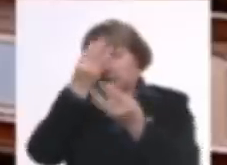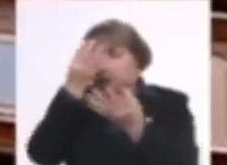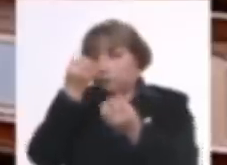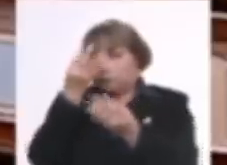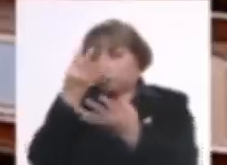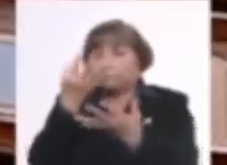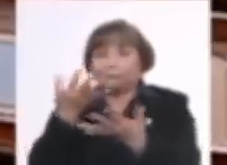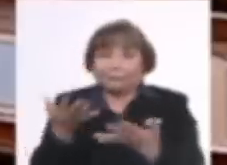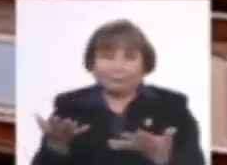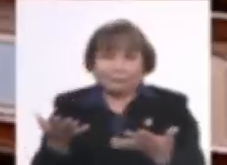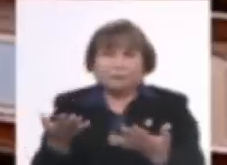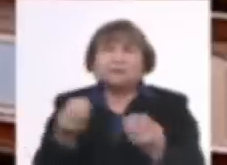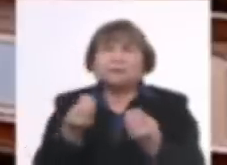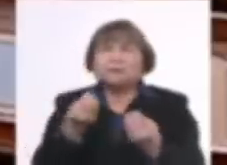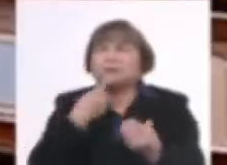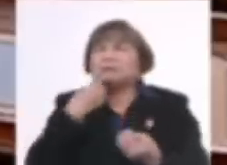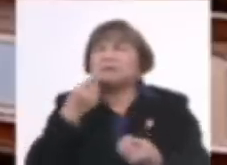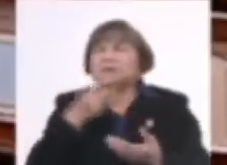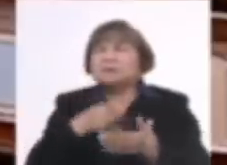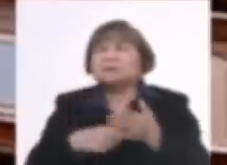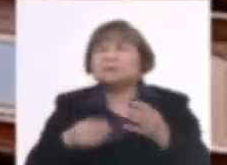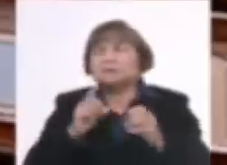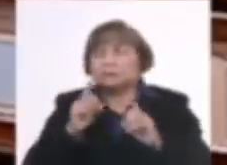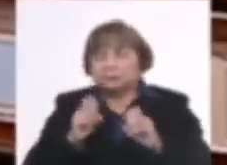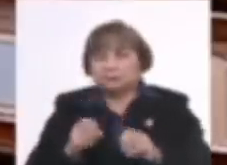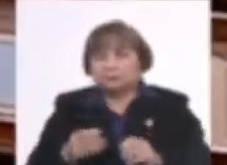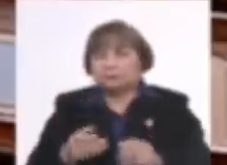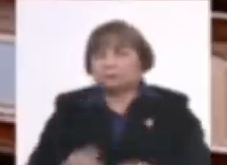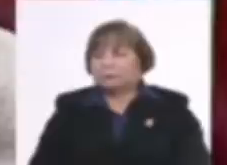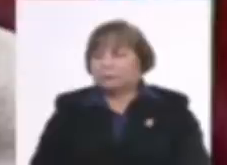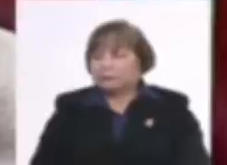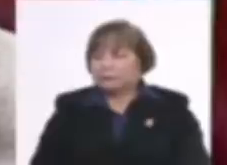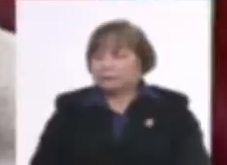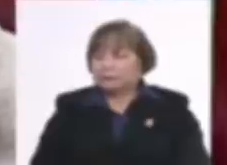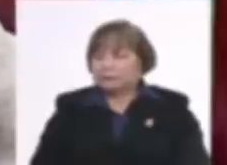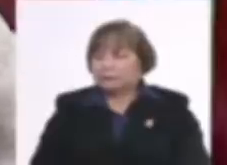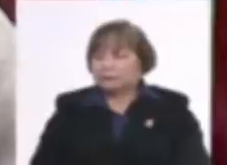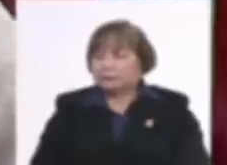las familias. ¿A qué se refería? ¿Por qué primero dijo que llegó sin seguridad?